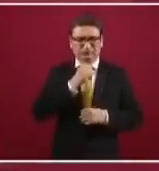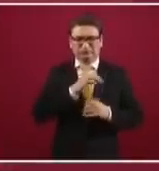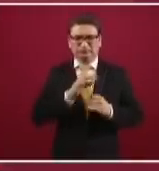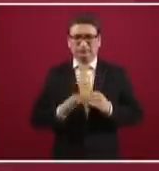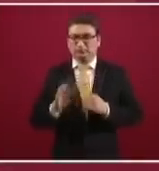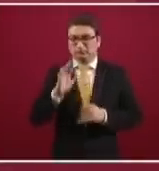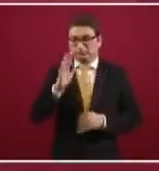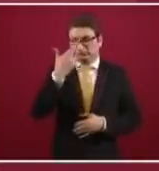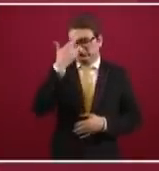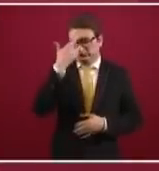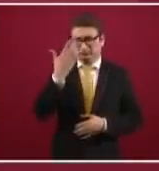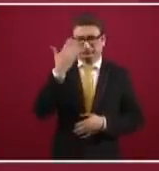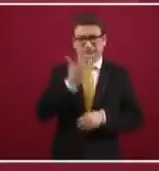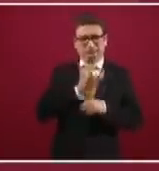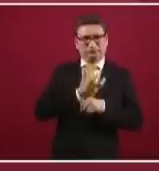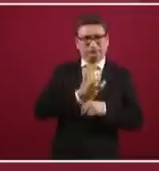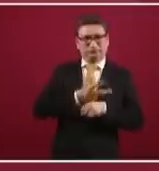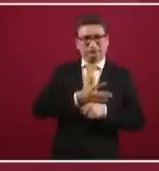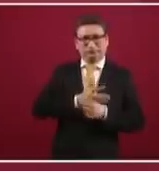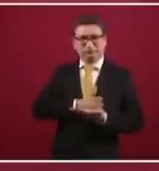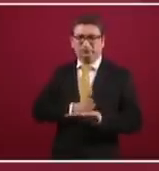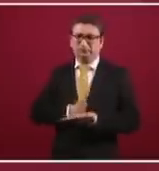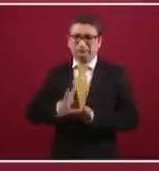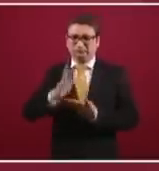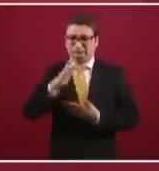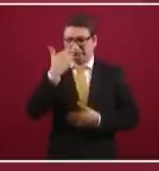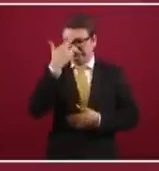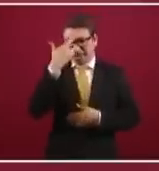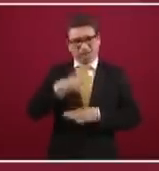estadounidense, de ese gran zarpazo.